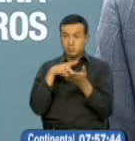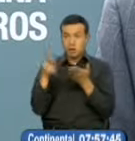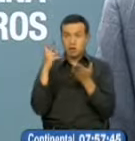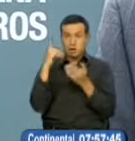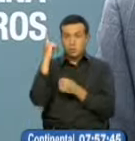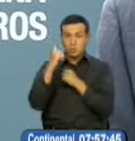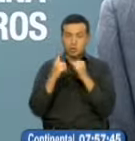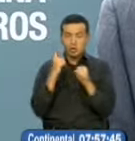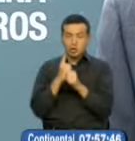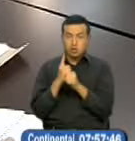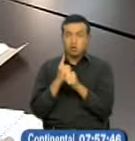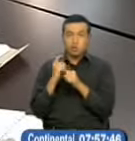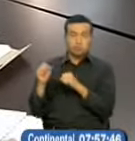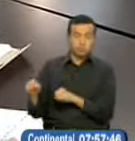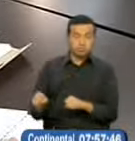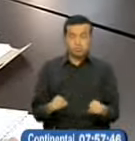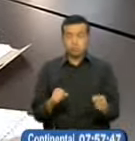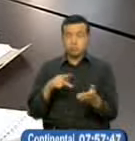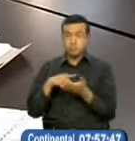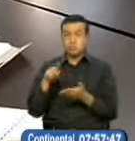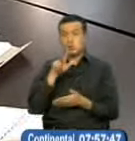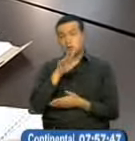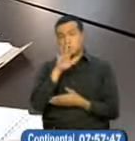año del sismo que afectó a nuestro país. Son